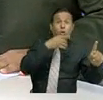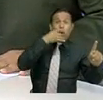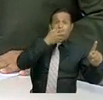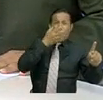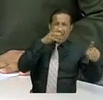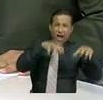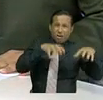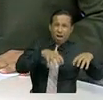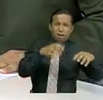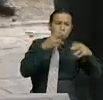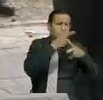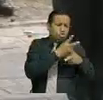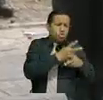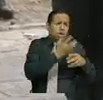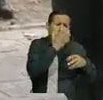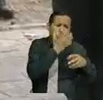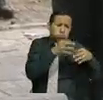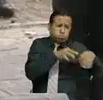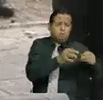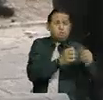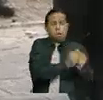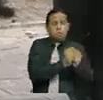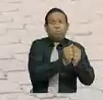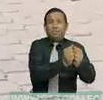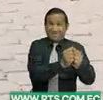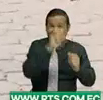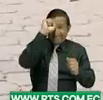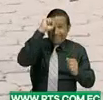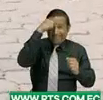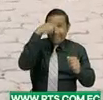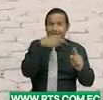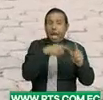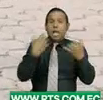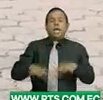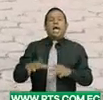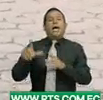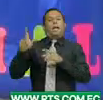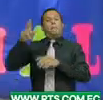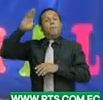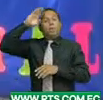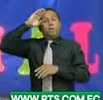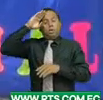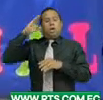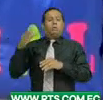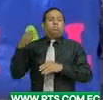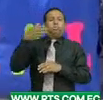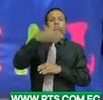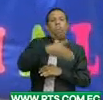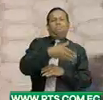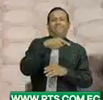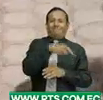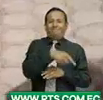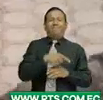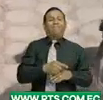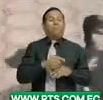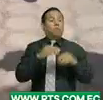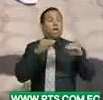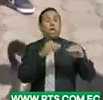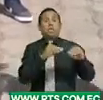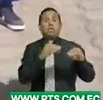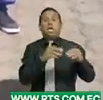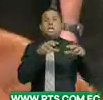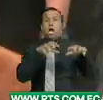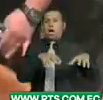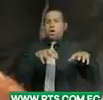mascarilla. Veamos. En esa ocasión recibió la visita del Centro de Adiestramiento Canino de la Policía Nacional, que junto